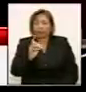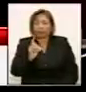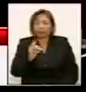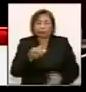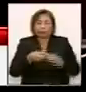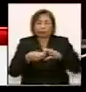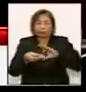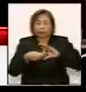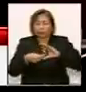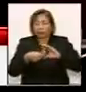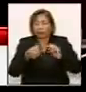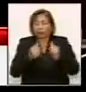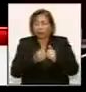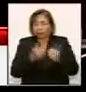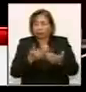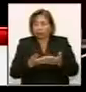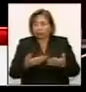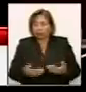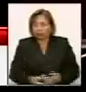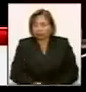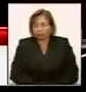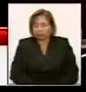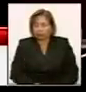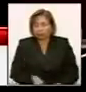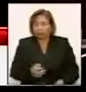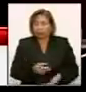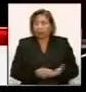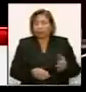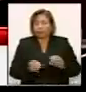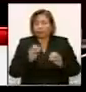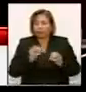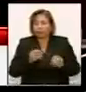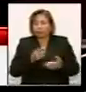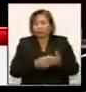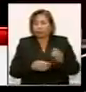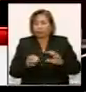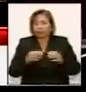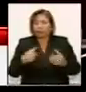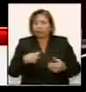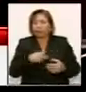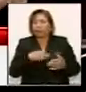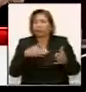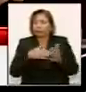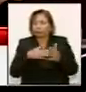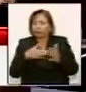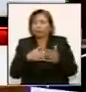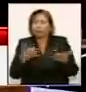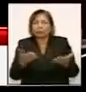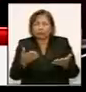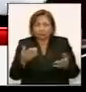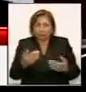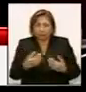tema de la corrupción, y tiene que ir con el fiscal, con el contralor, con inteligencia financiera. ¿Qué cosa estamos obstruyendo? ¿La obstrucción de dónde